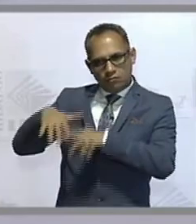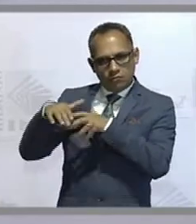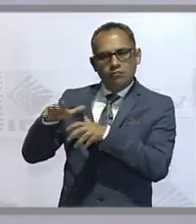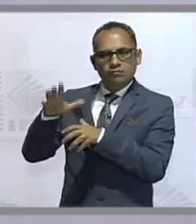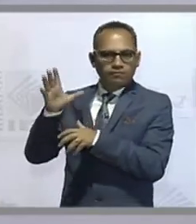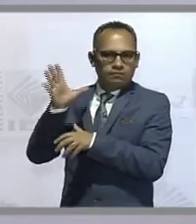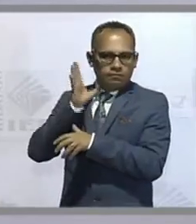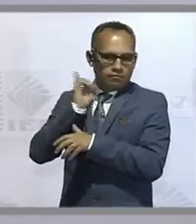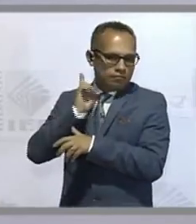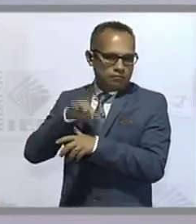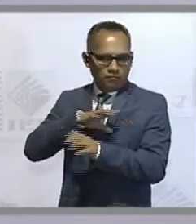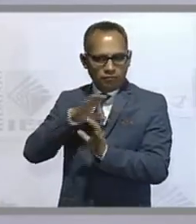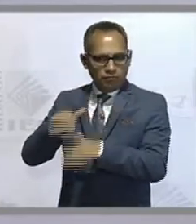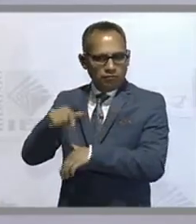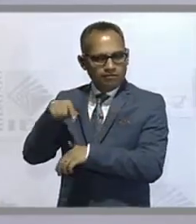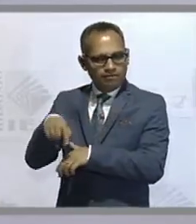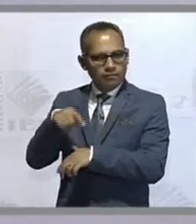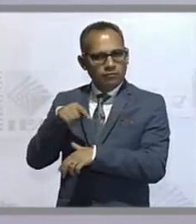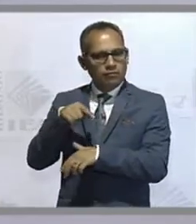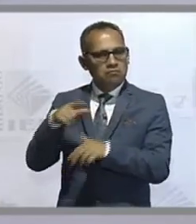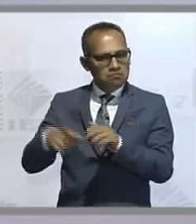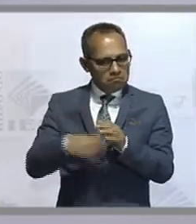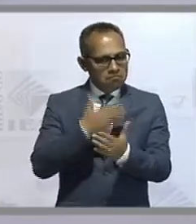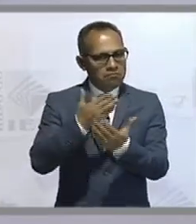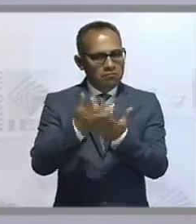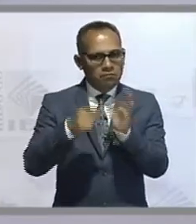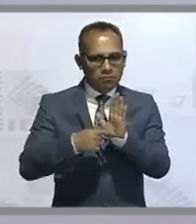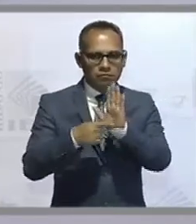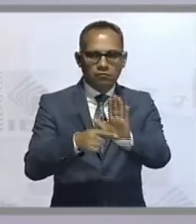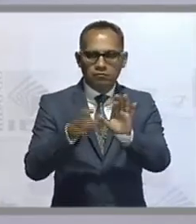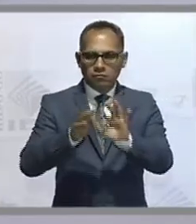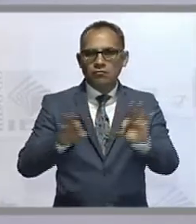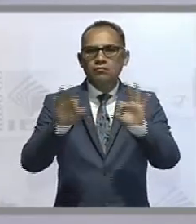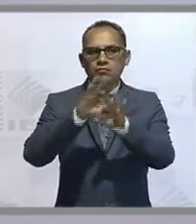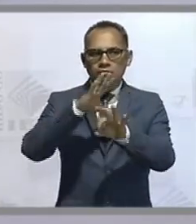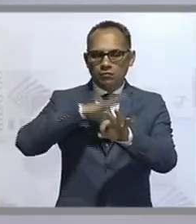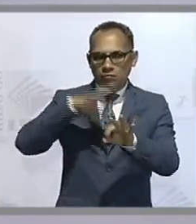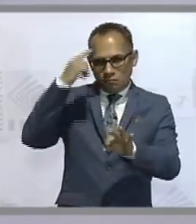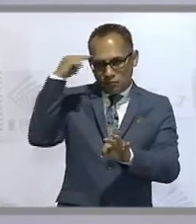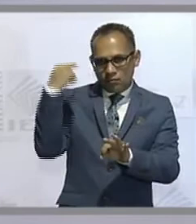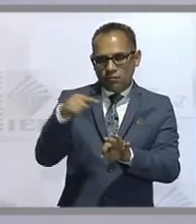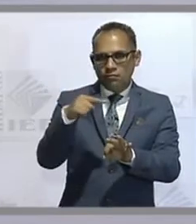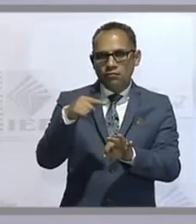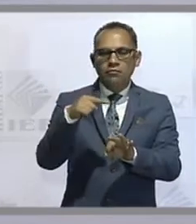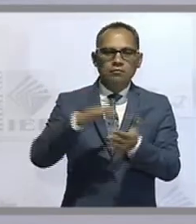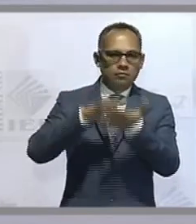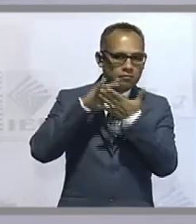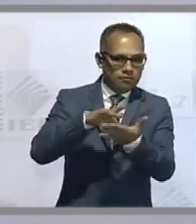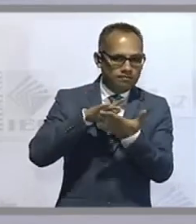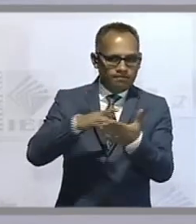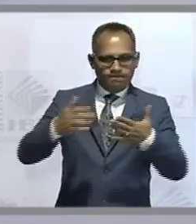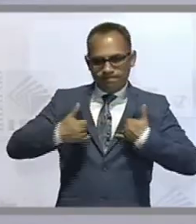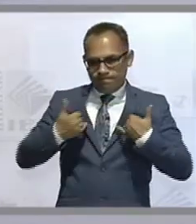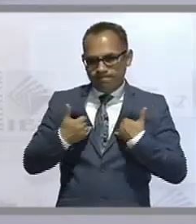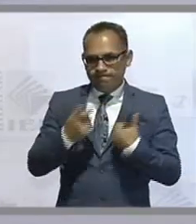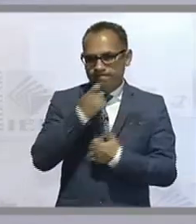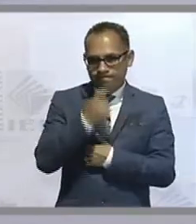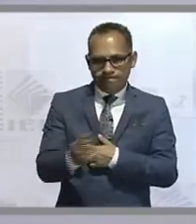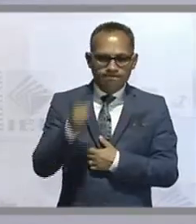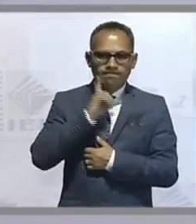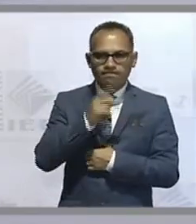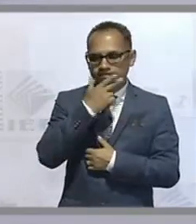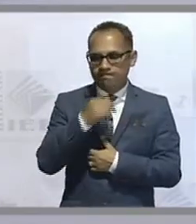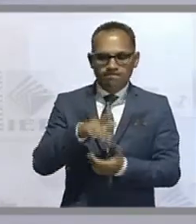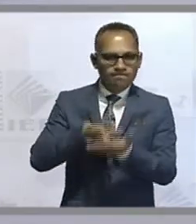para de manera real no sólo en el discurso sino de manera real apoyar a la juventud apoyar a nuestros niños y niñas de